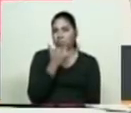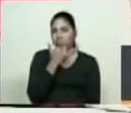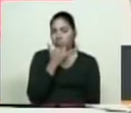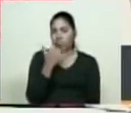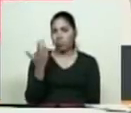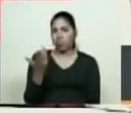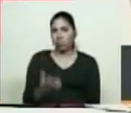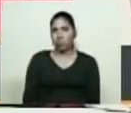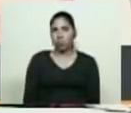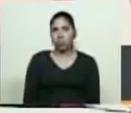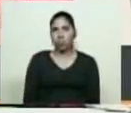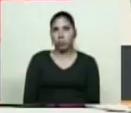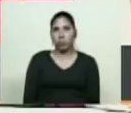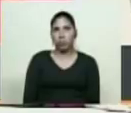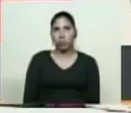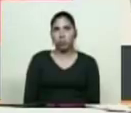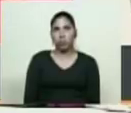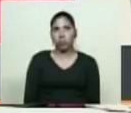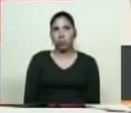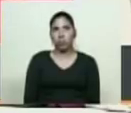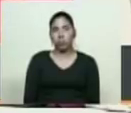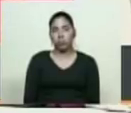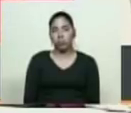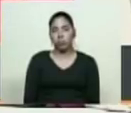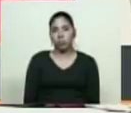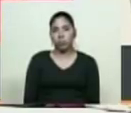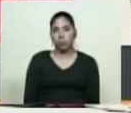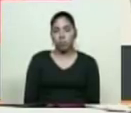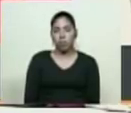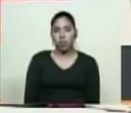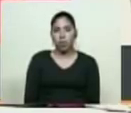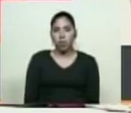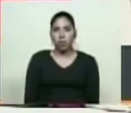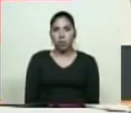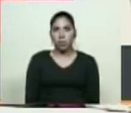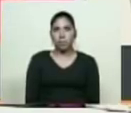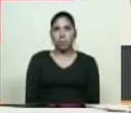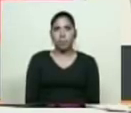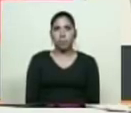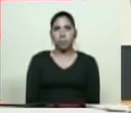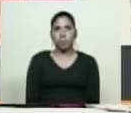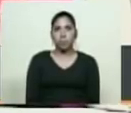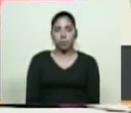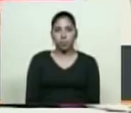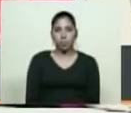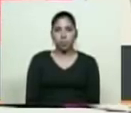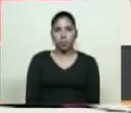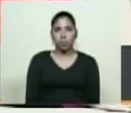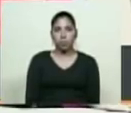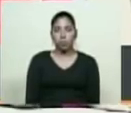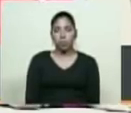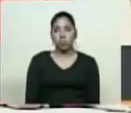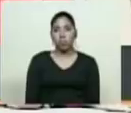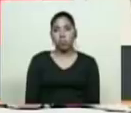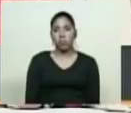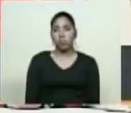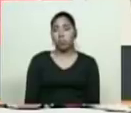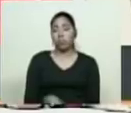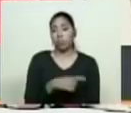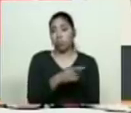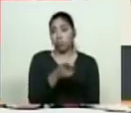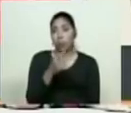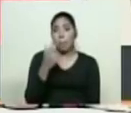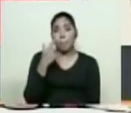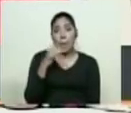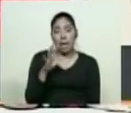ahí, todos los errores que han venido cometiendo la oposición venezolana. No escucha que Claudio Fermín va a ser